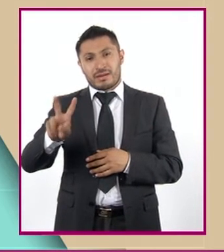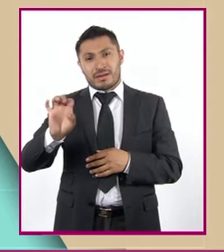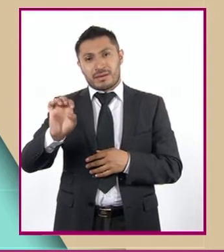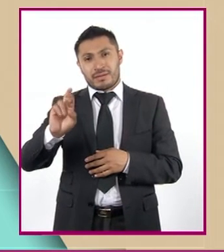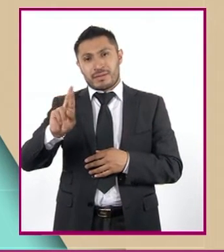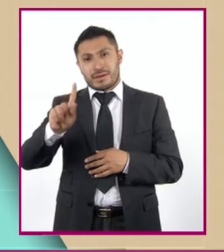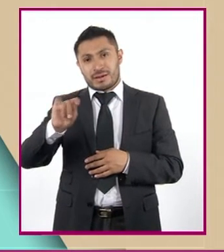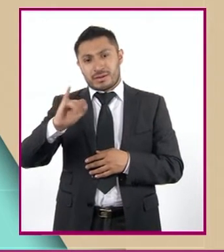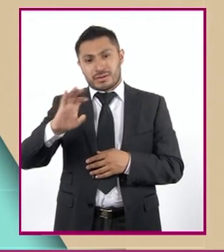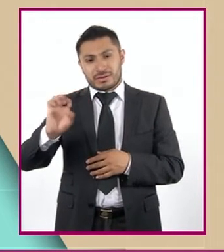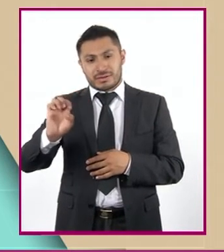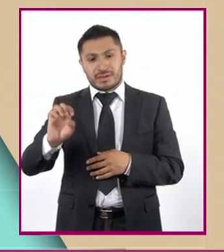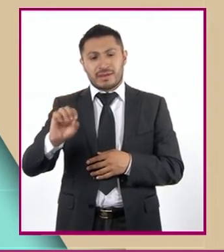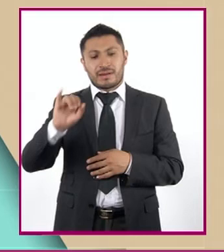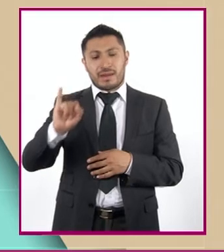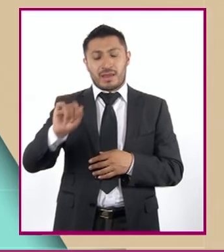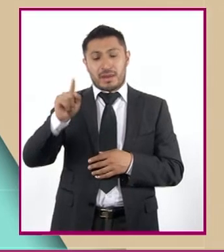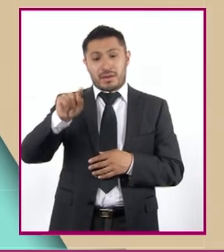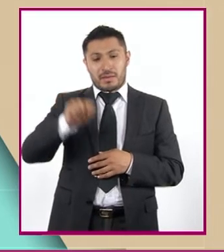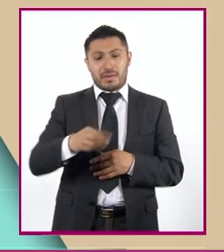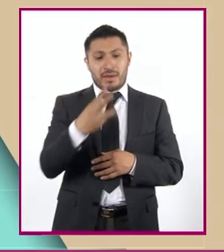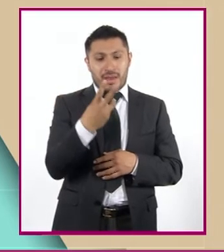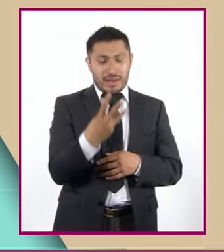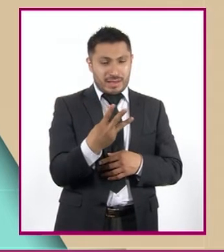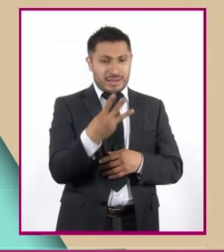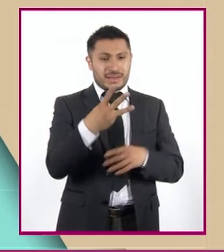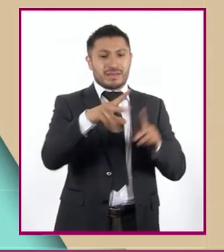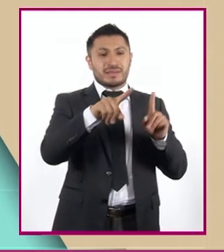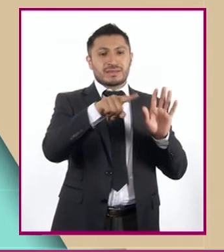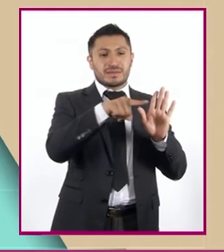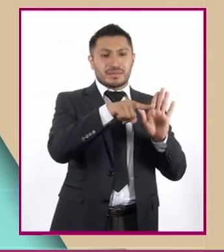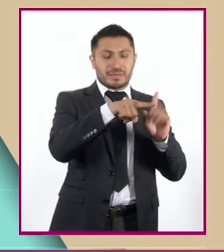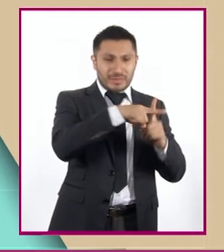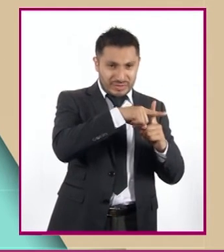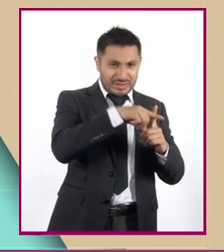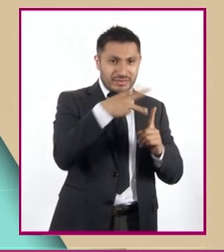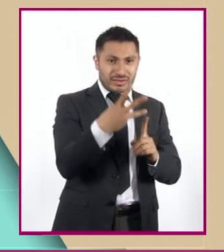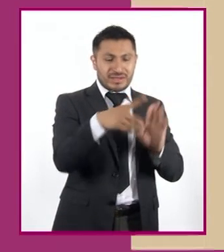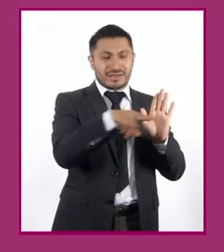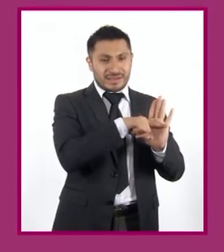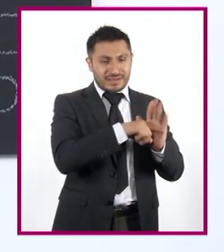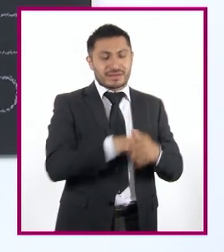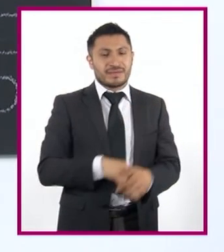las coordenadas son 3 positivo y 3 negativo.